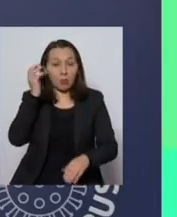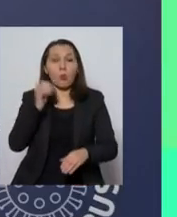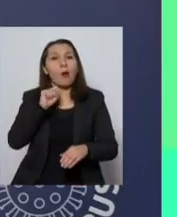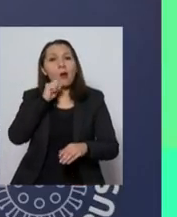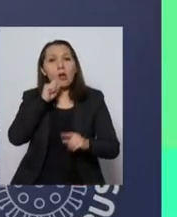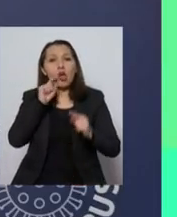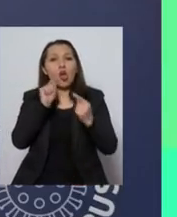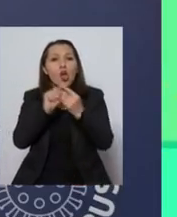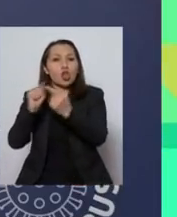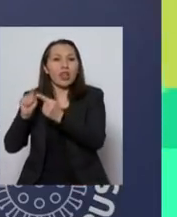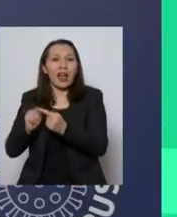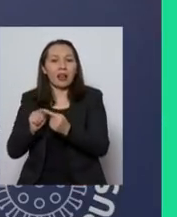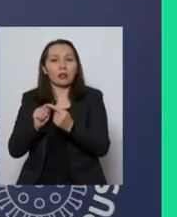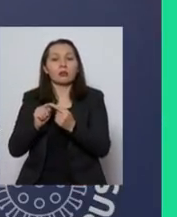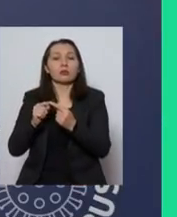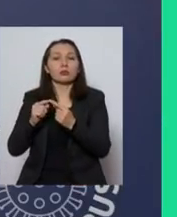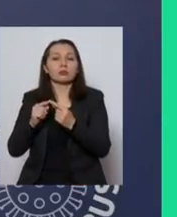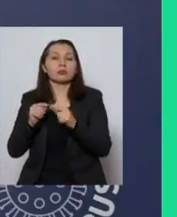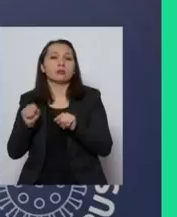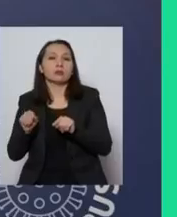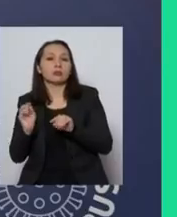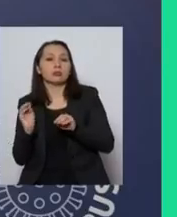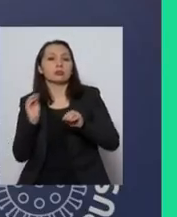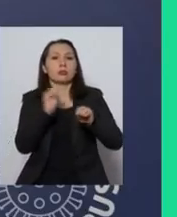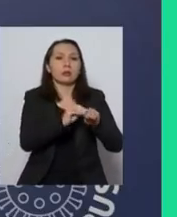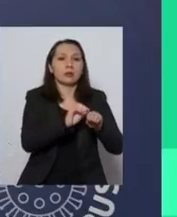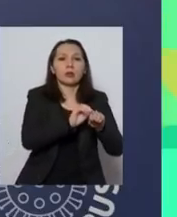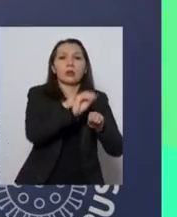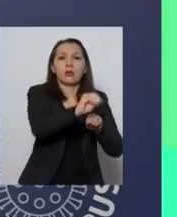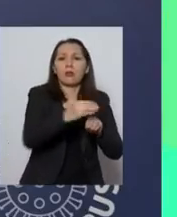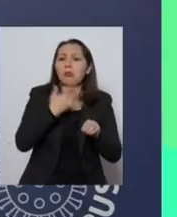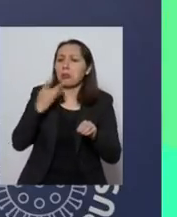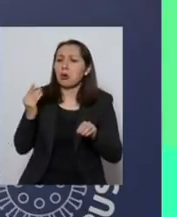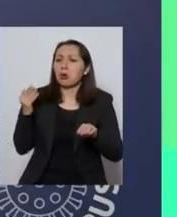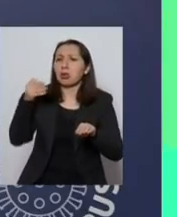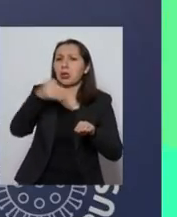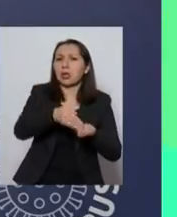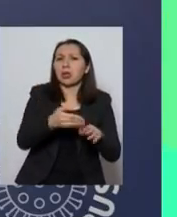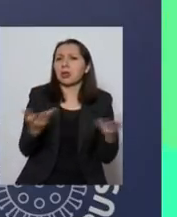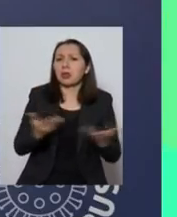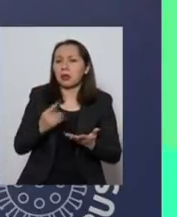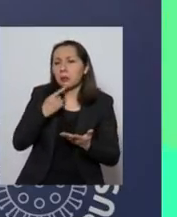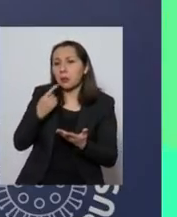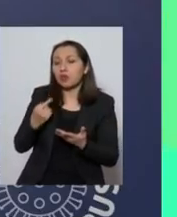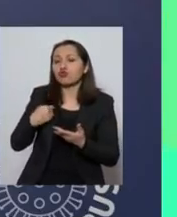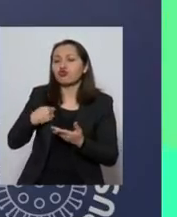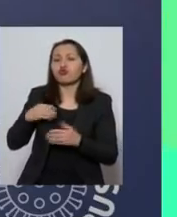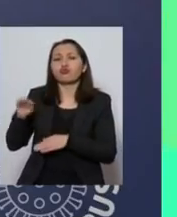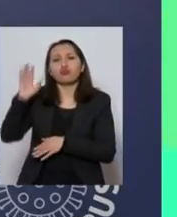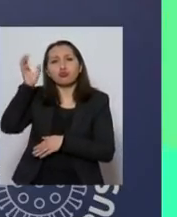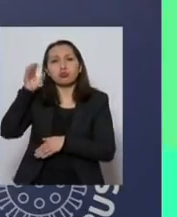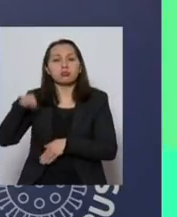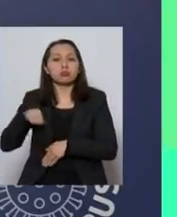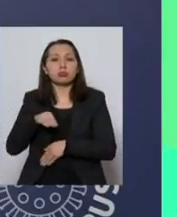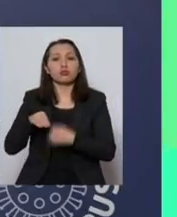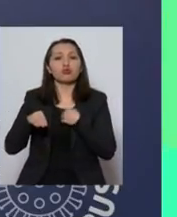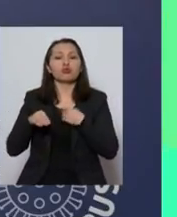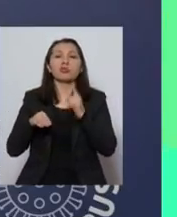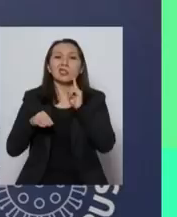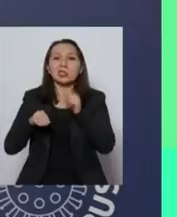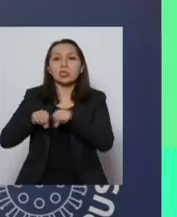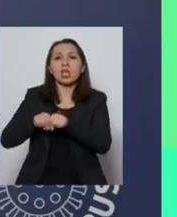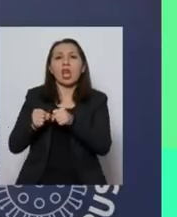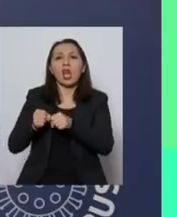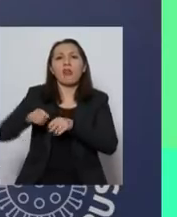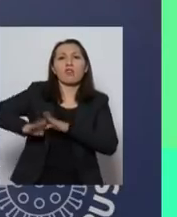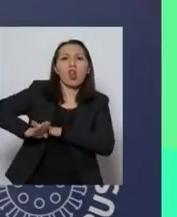quiero decir, usted, ¿por qué está aquí? Estoy aquí porque traigo un paciente que tiene una lesión de